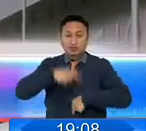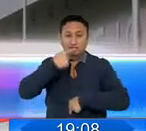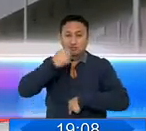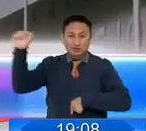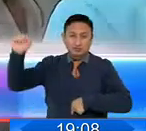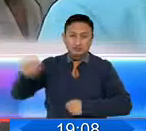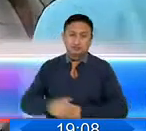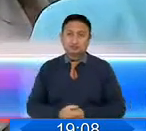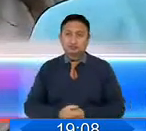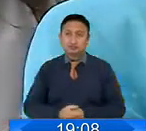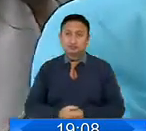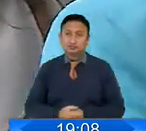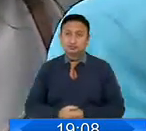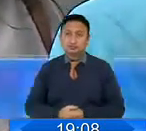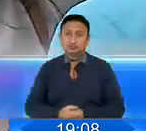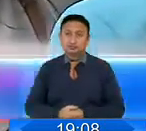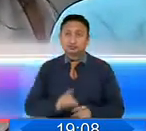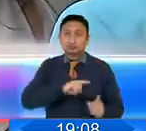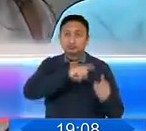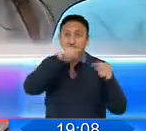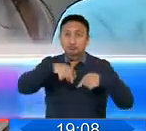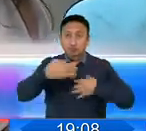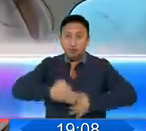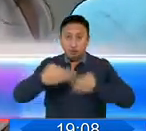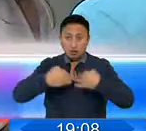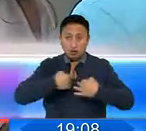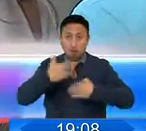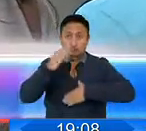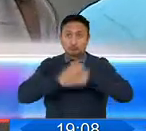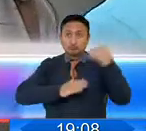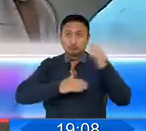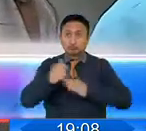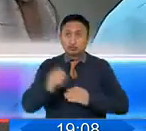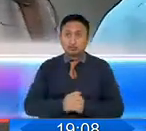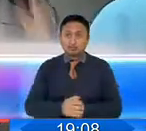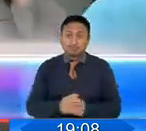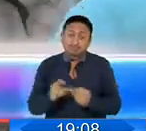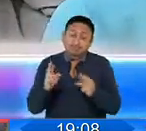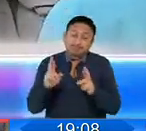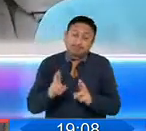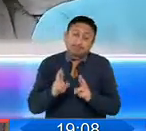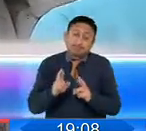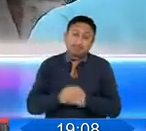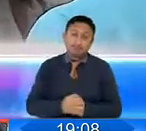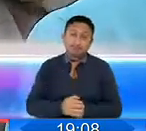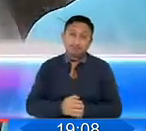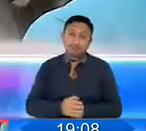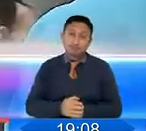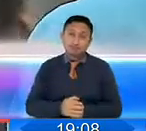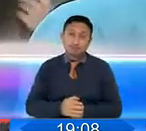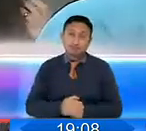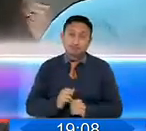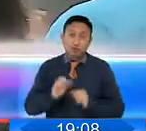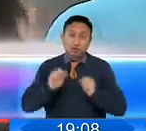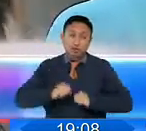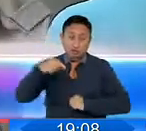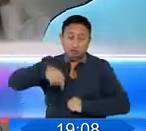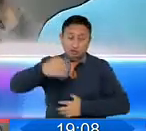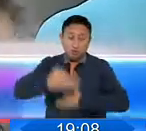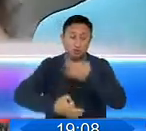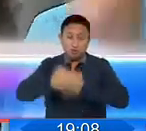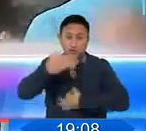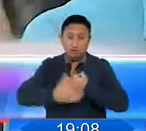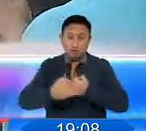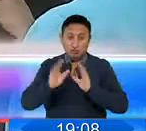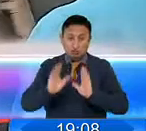venga con la fuerza y la convicción de mi inocencia espero que y haya justicia que hay una justicia